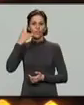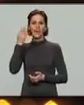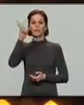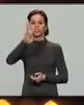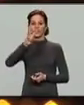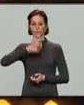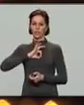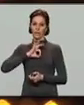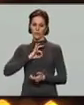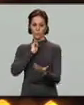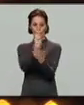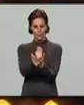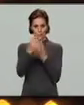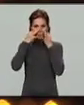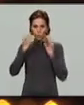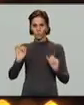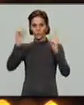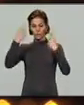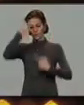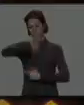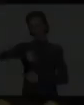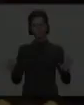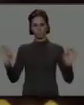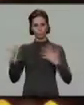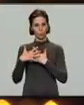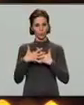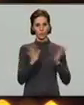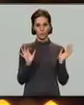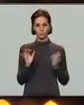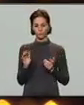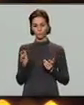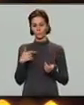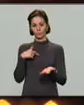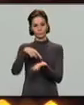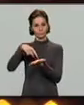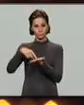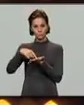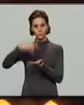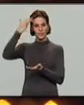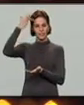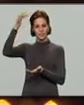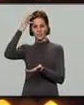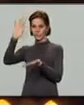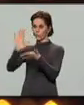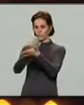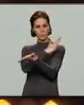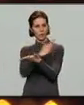de este año se hará efectivo el día 3 de enero. El mensaje del pueblo extremeño es claro y contundente: